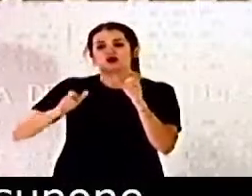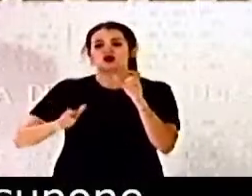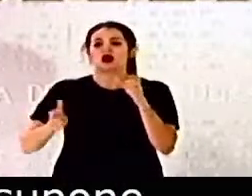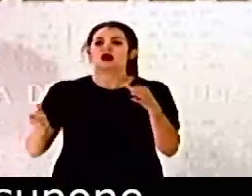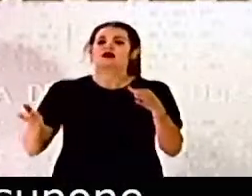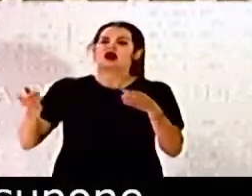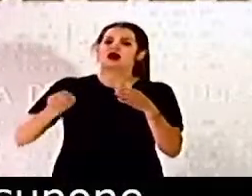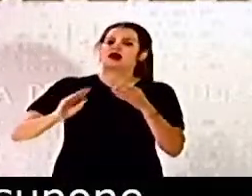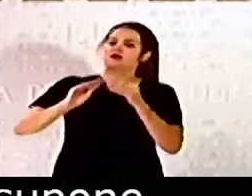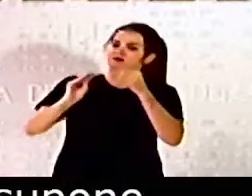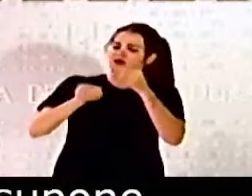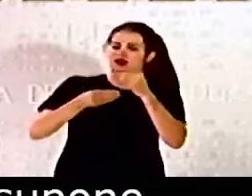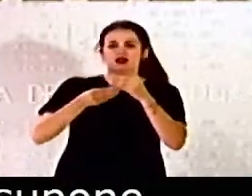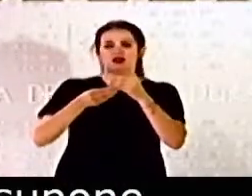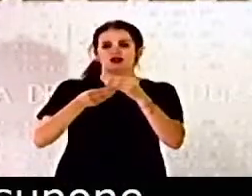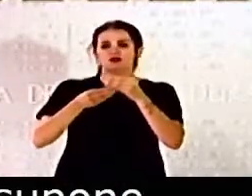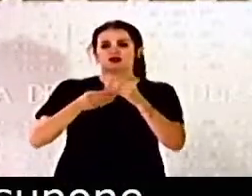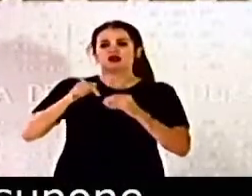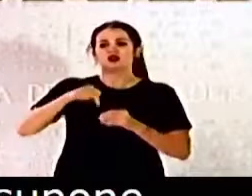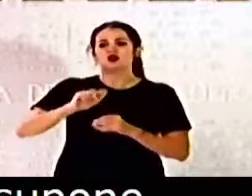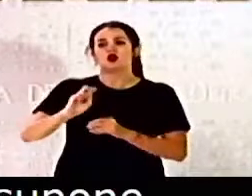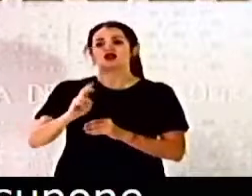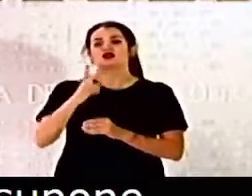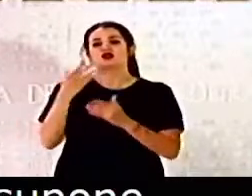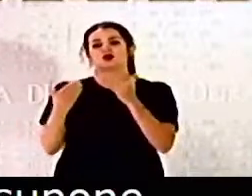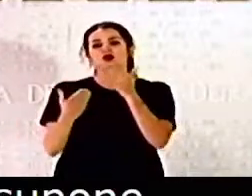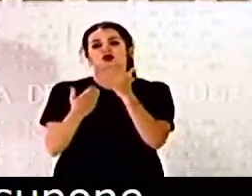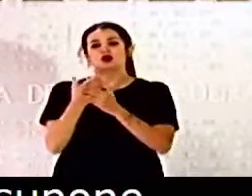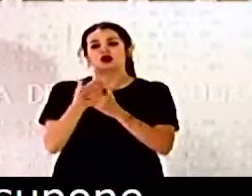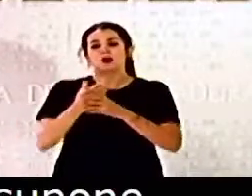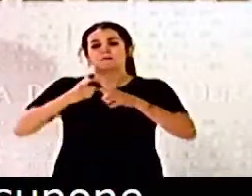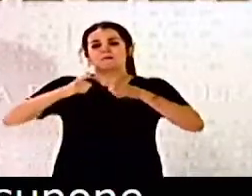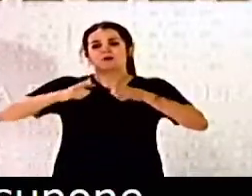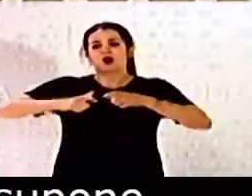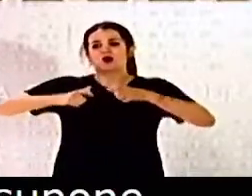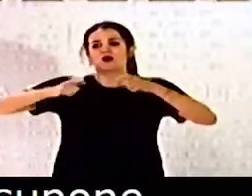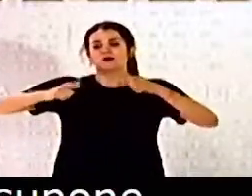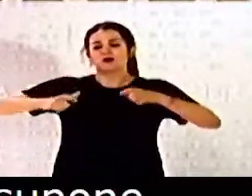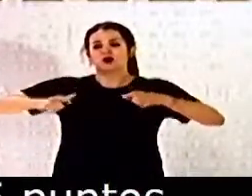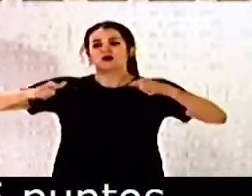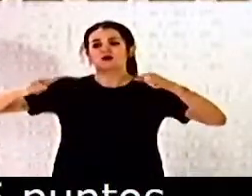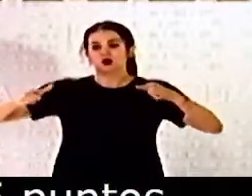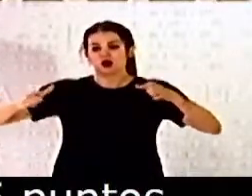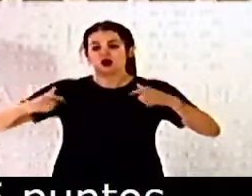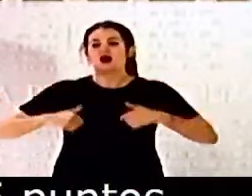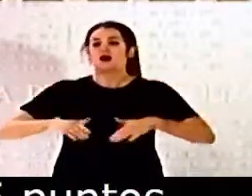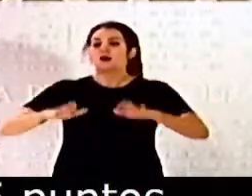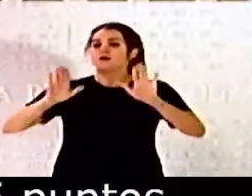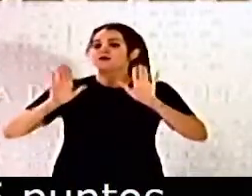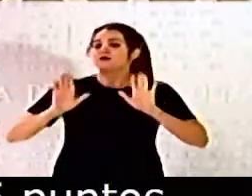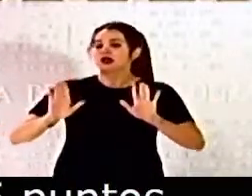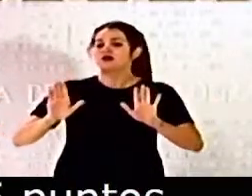Esto ya nos pasa por segundo día, que parece que sigue creciendo la incidencia, pero hay